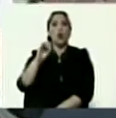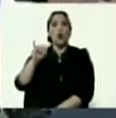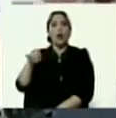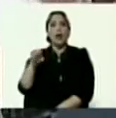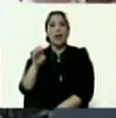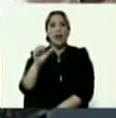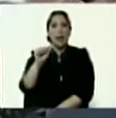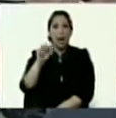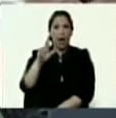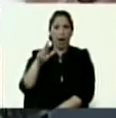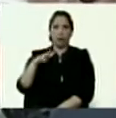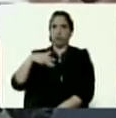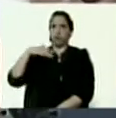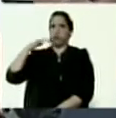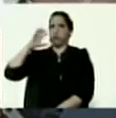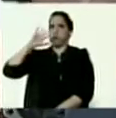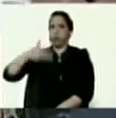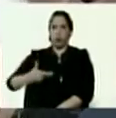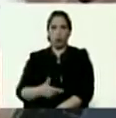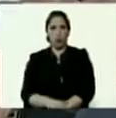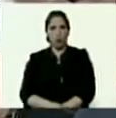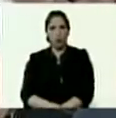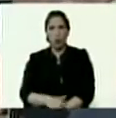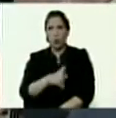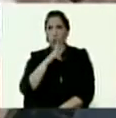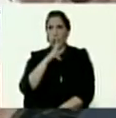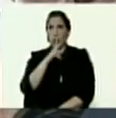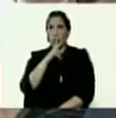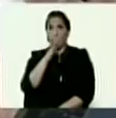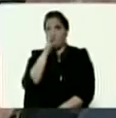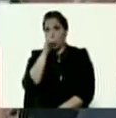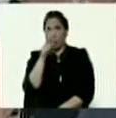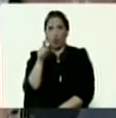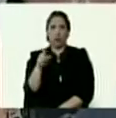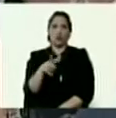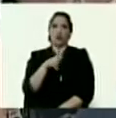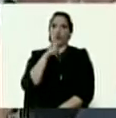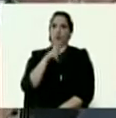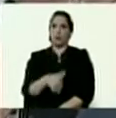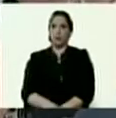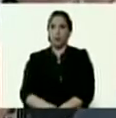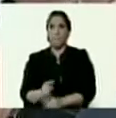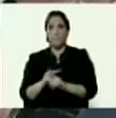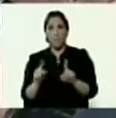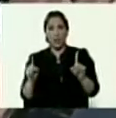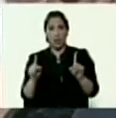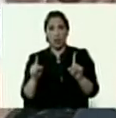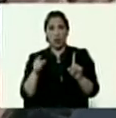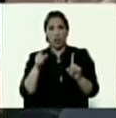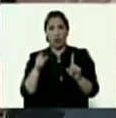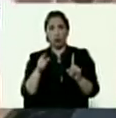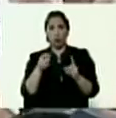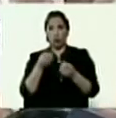Es el colmo de los colmos. Si fue una broma, es el colmo. Pero si es una confesión, es el colmo